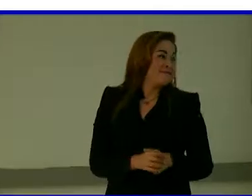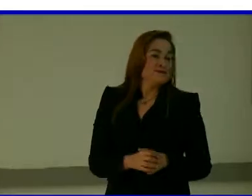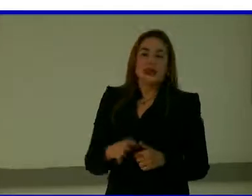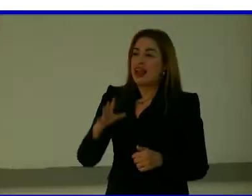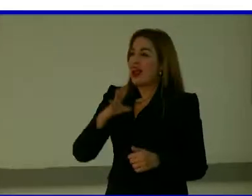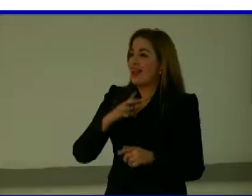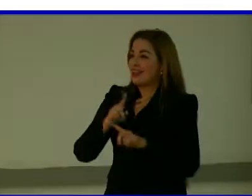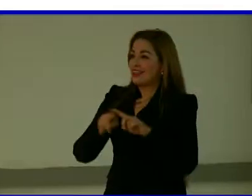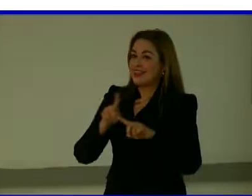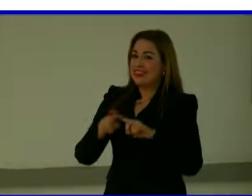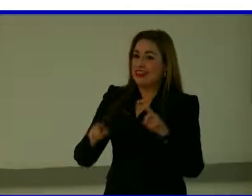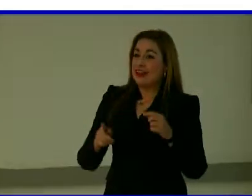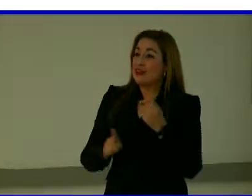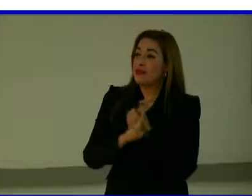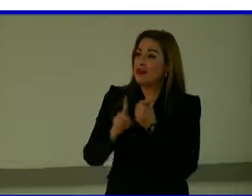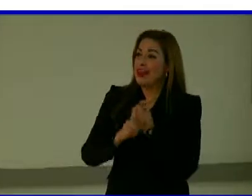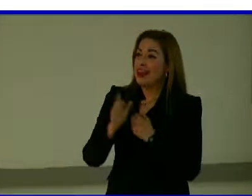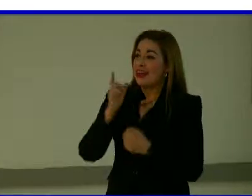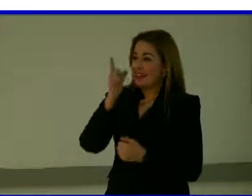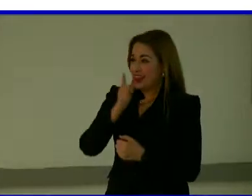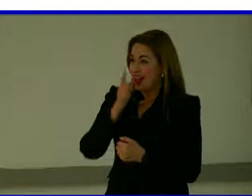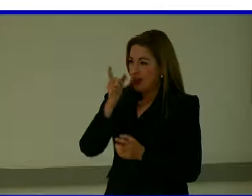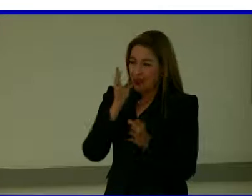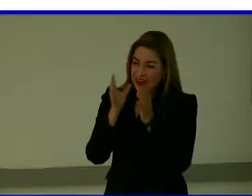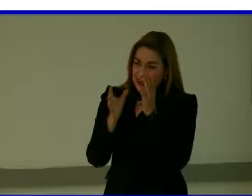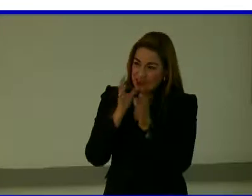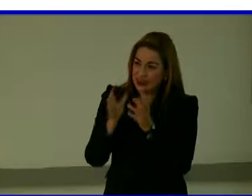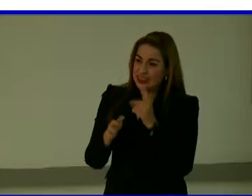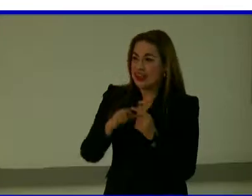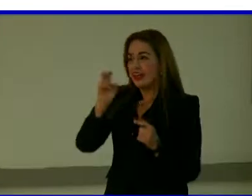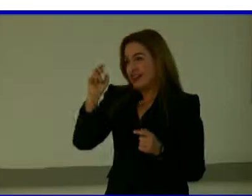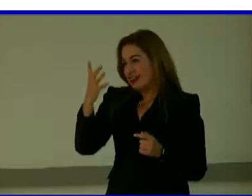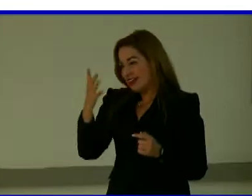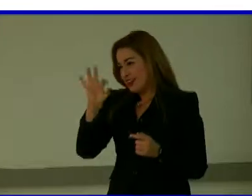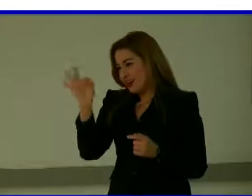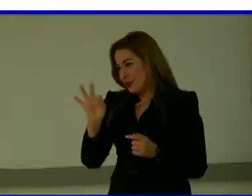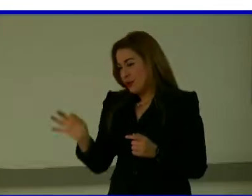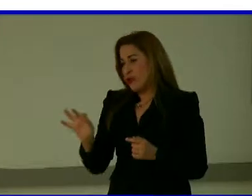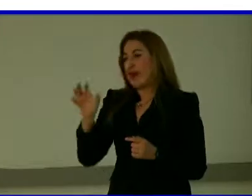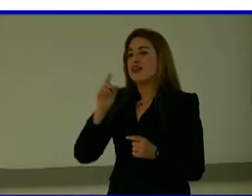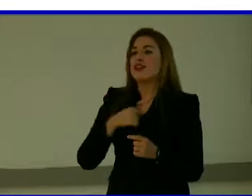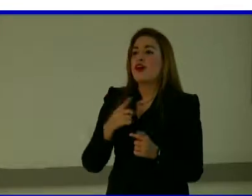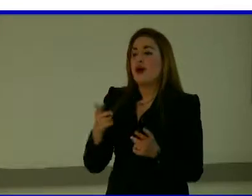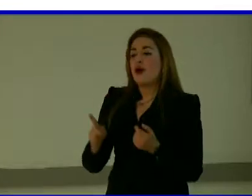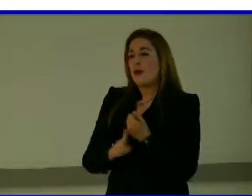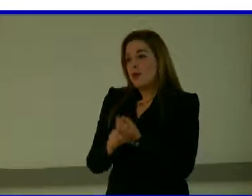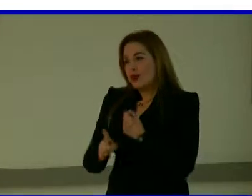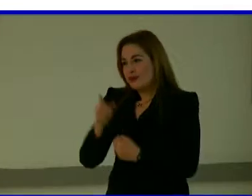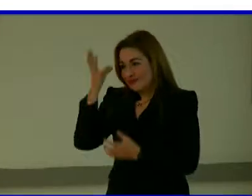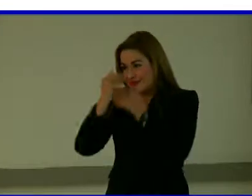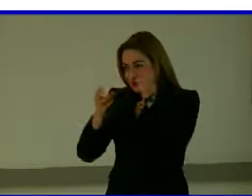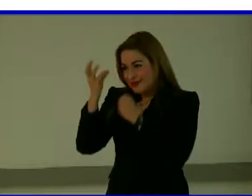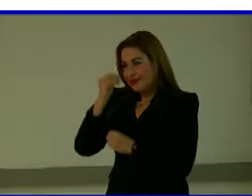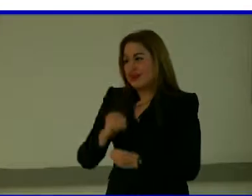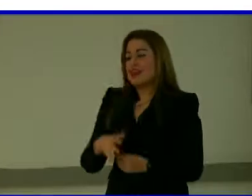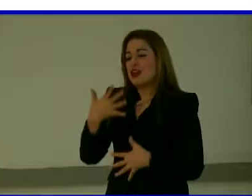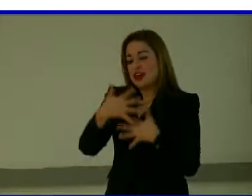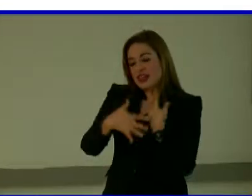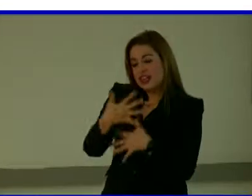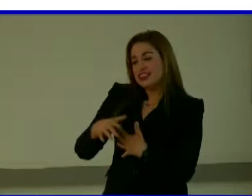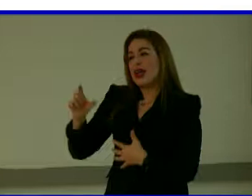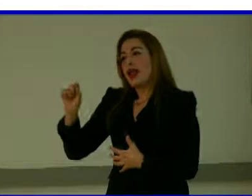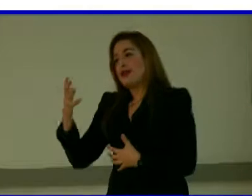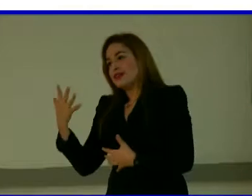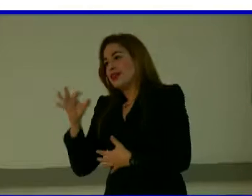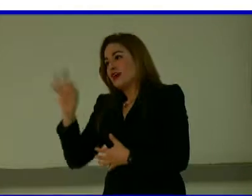trastornos del lenguaje de un 30 a un 35%, trastornos del aprendizaje de un 15 a un 25%.